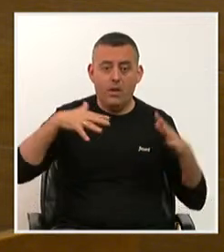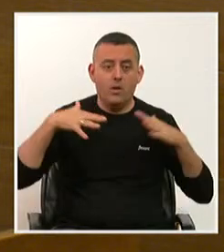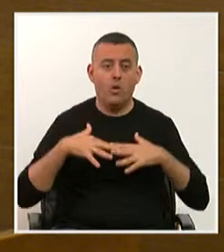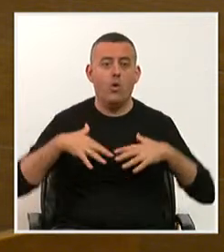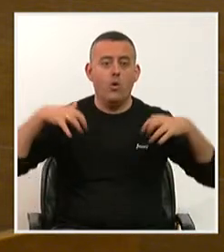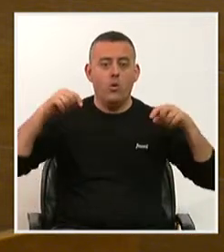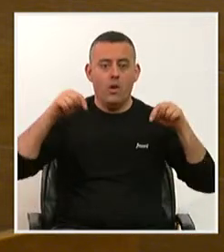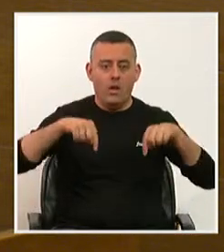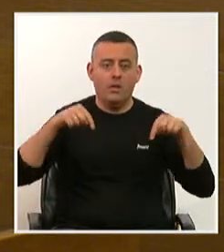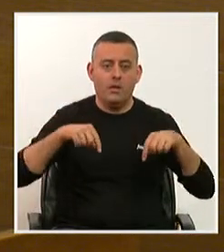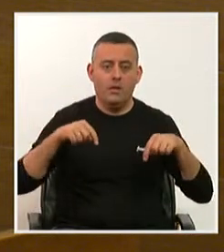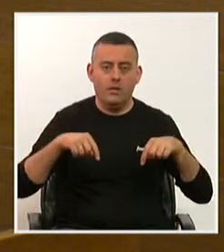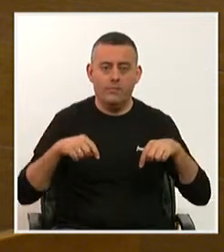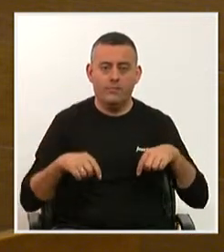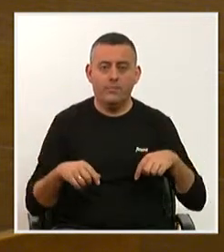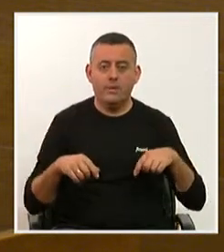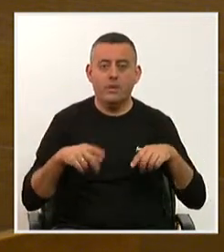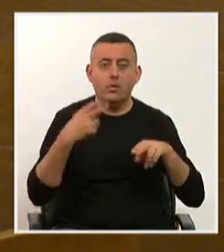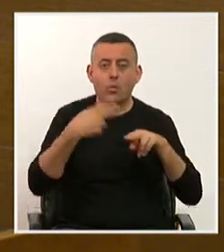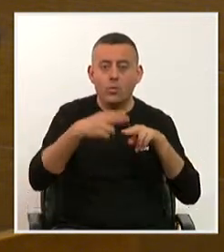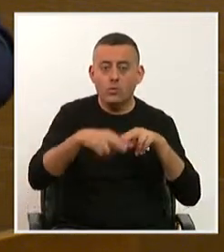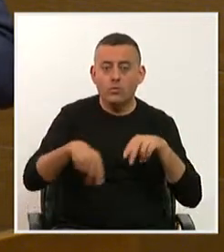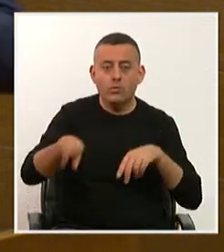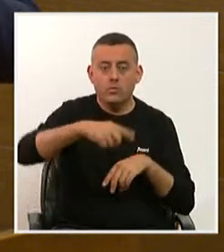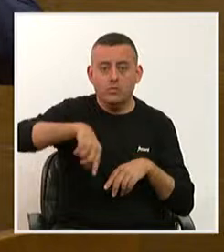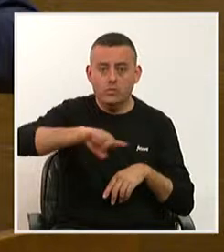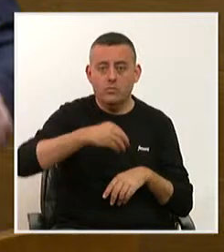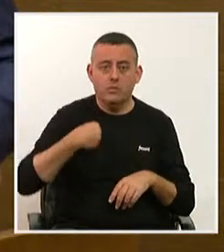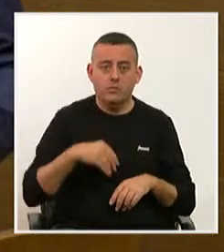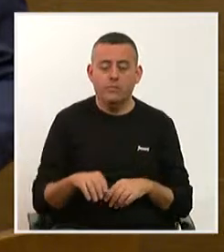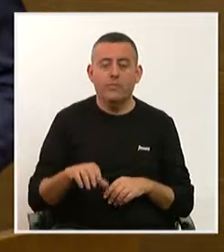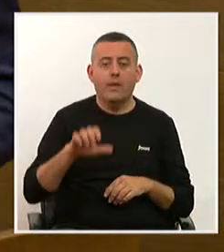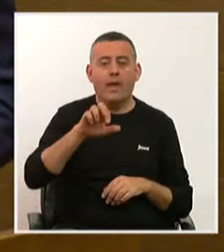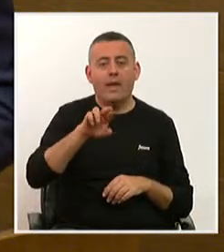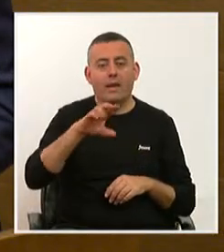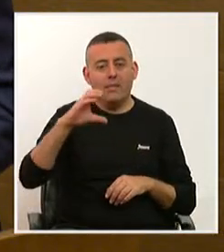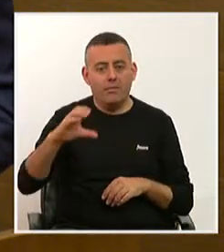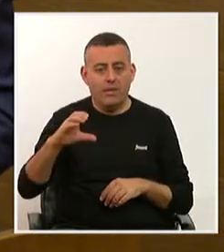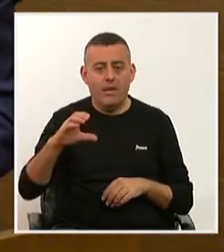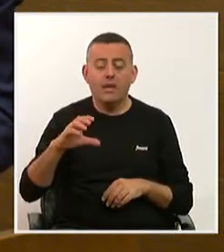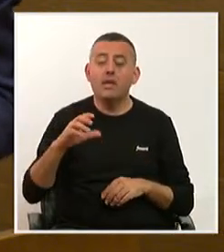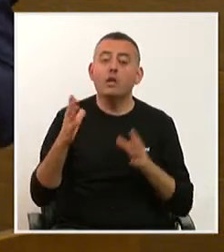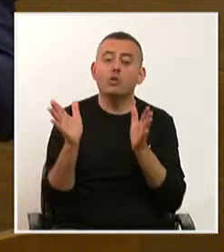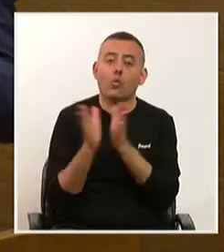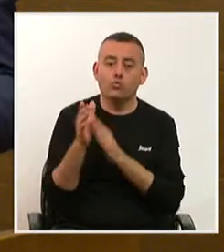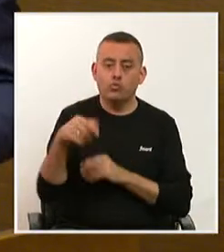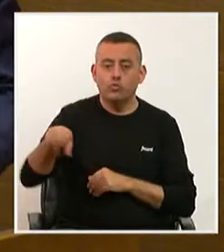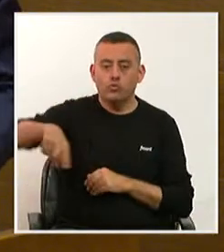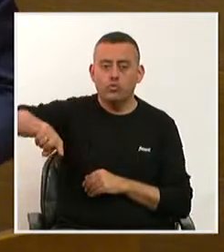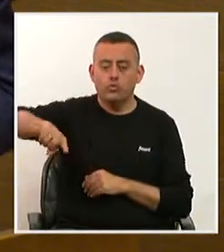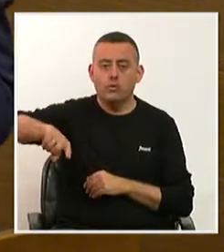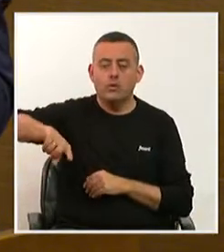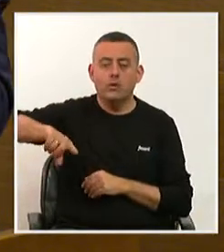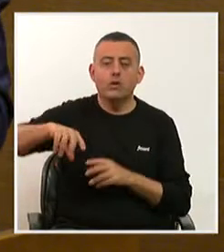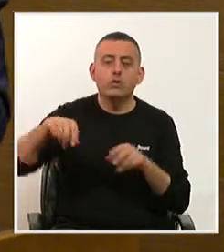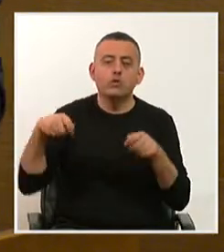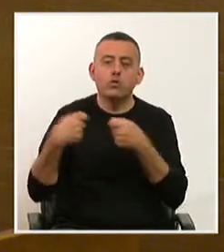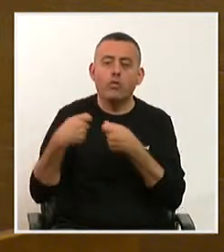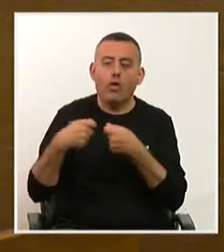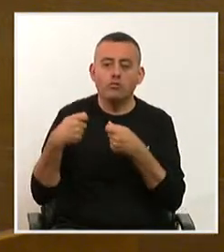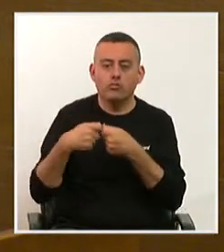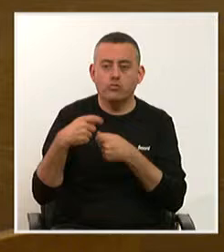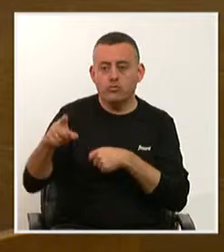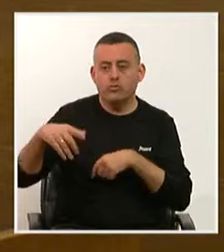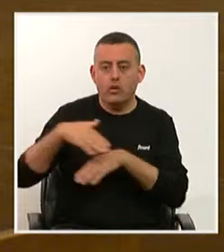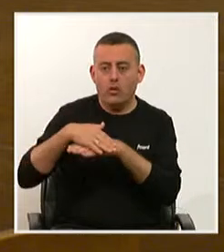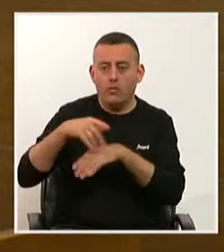podemos estar de acuerdo rc y juns socios prioritarios del gobierno actual legislatura son los partidos que no